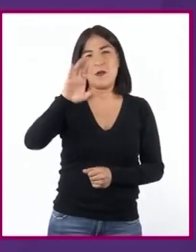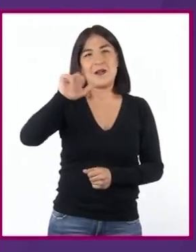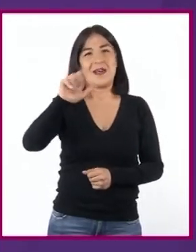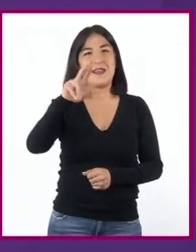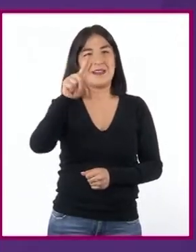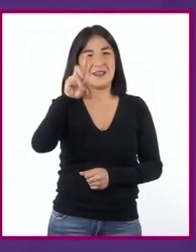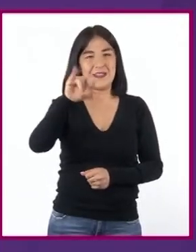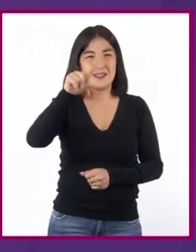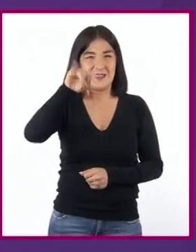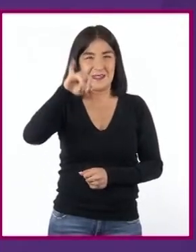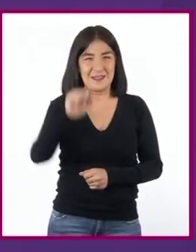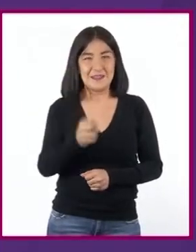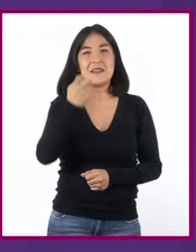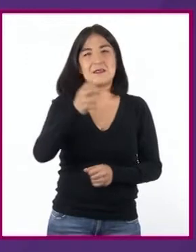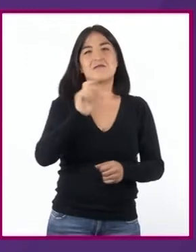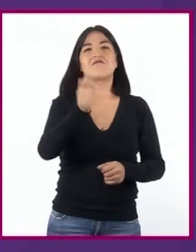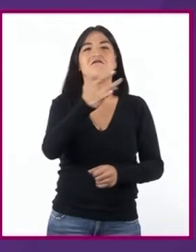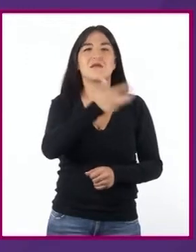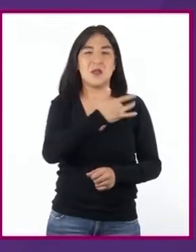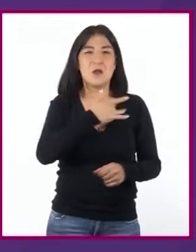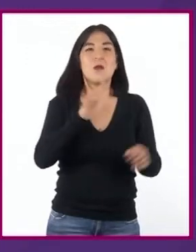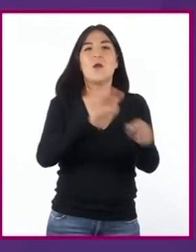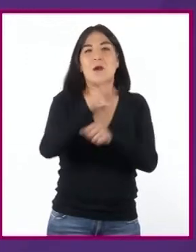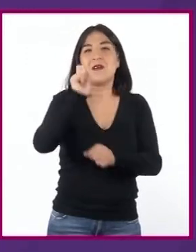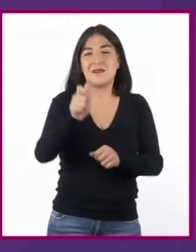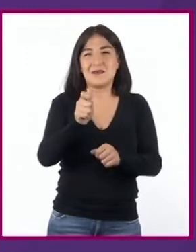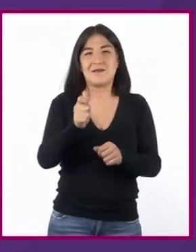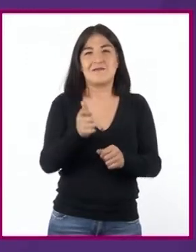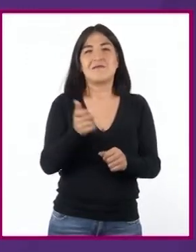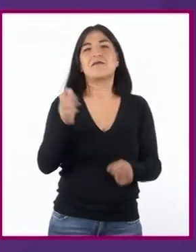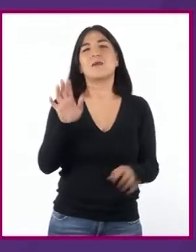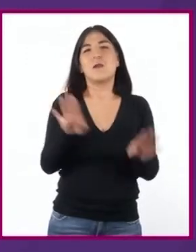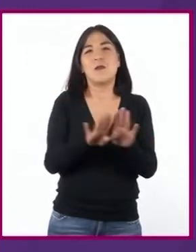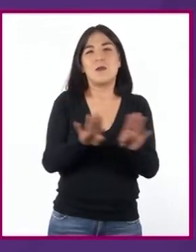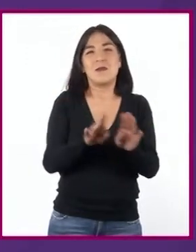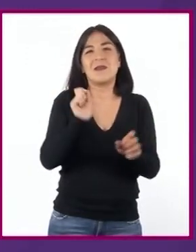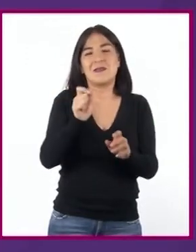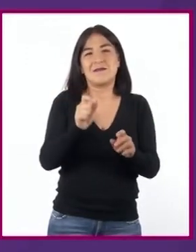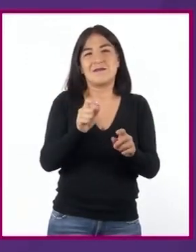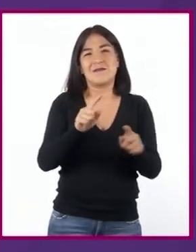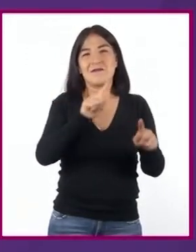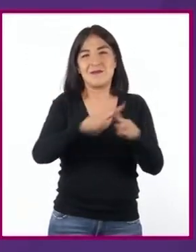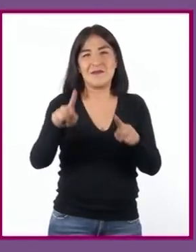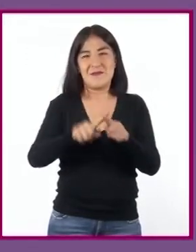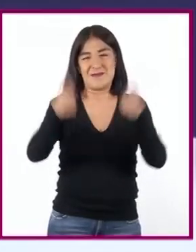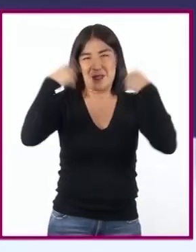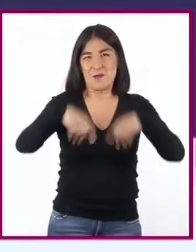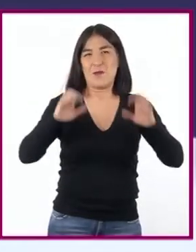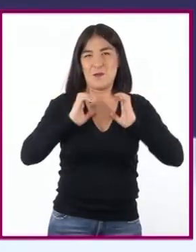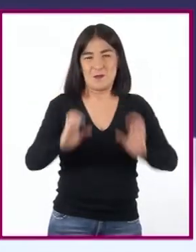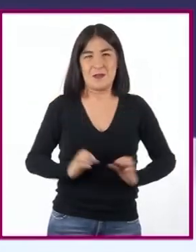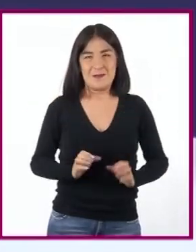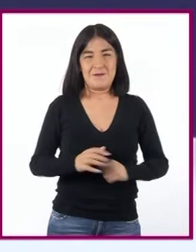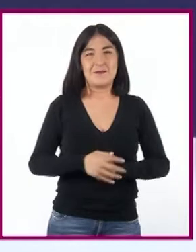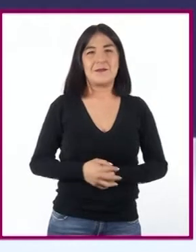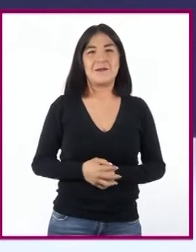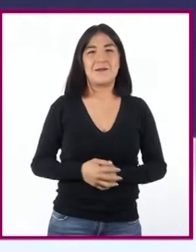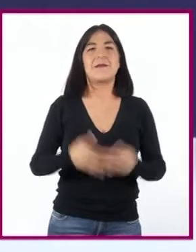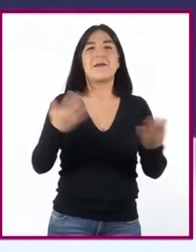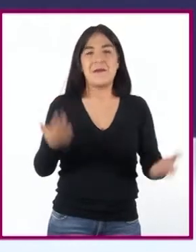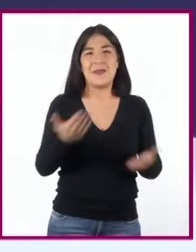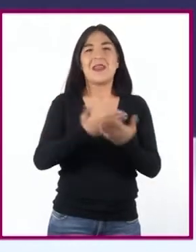las alteraciones coronarias que propiamente las alteraciones de tipo isquémico.